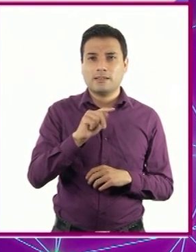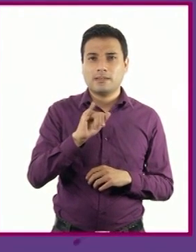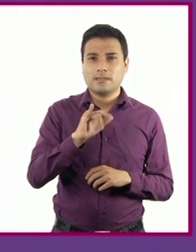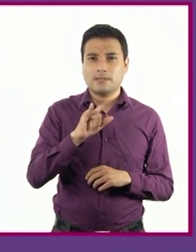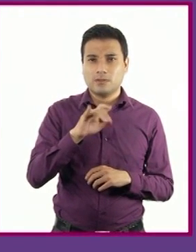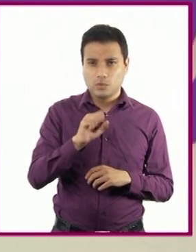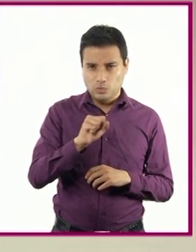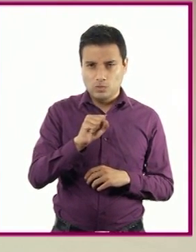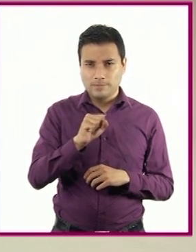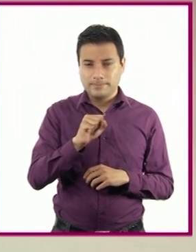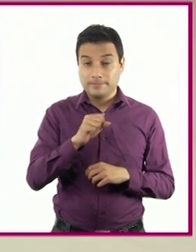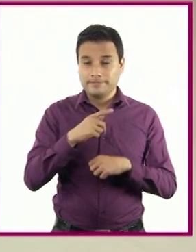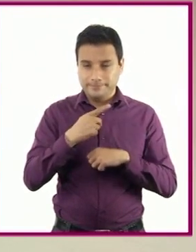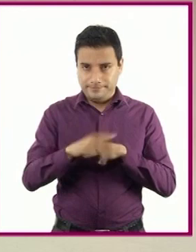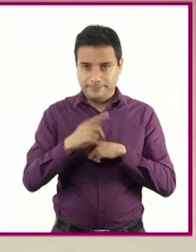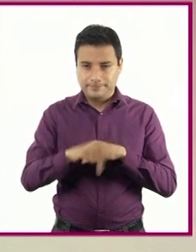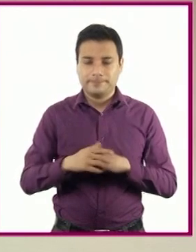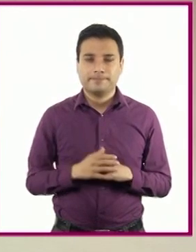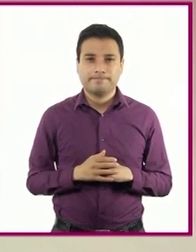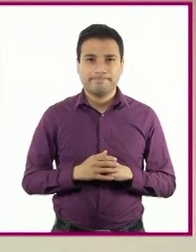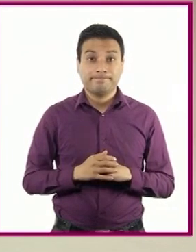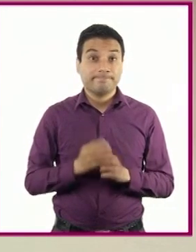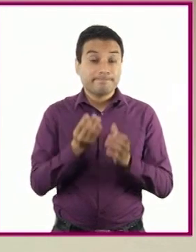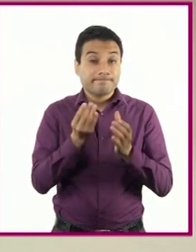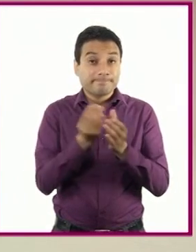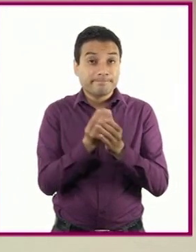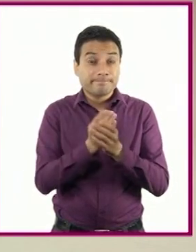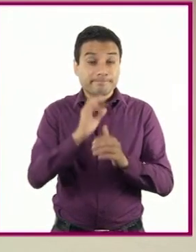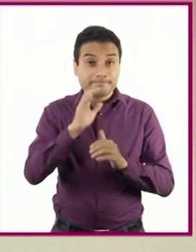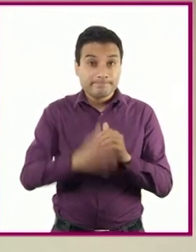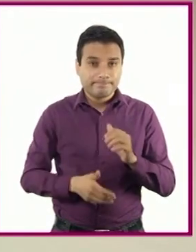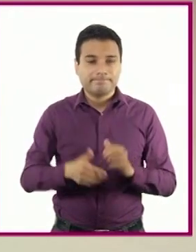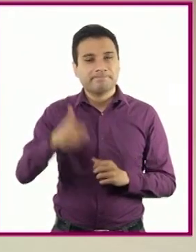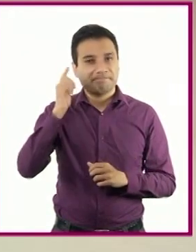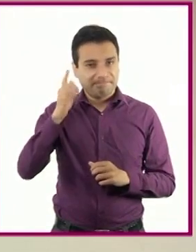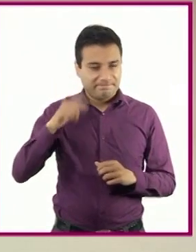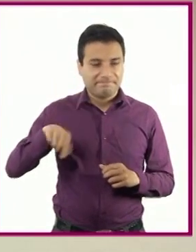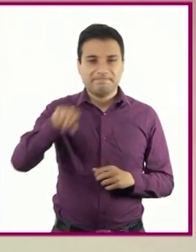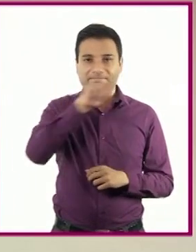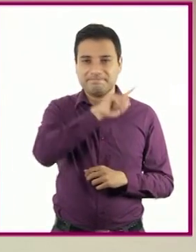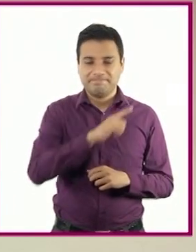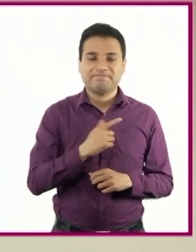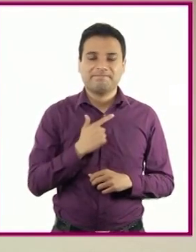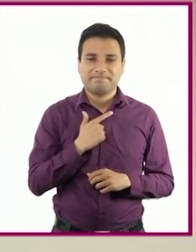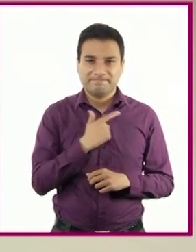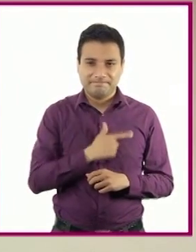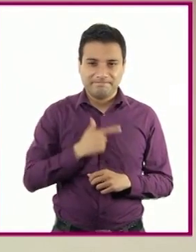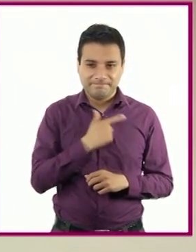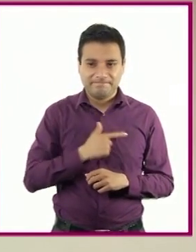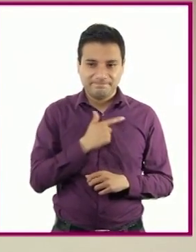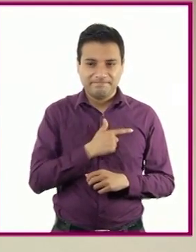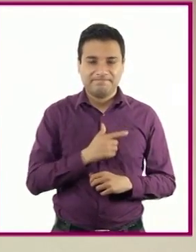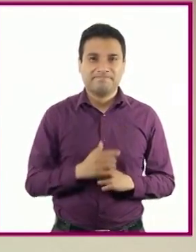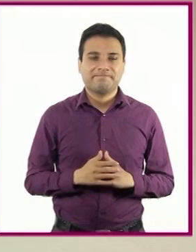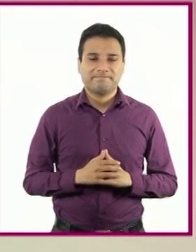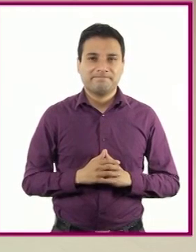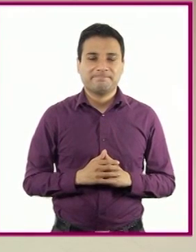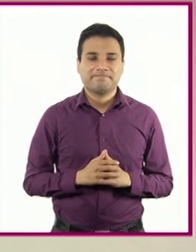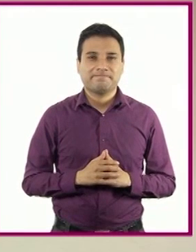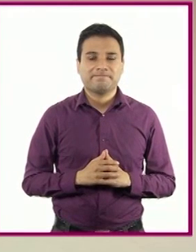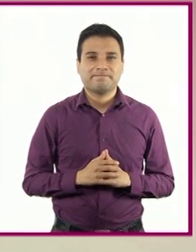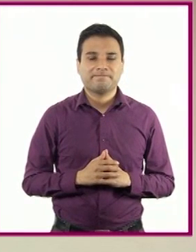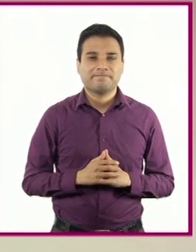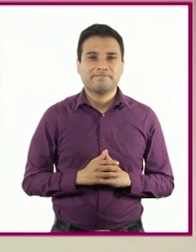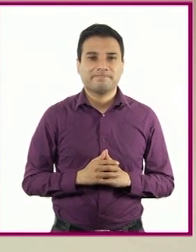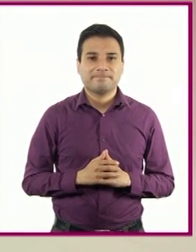en su pantalla. Hemos concluido esta sesión. Esperamos haberlos motivado a compartir nuevas experiencias del quehacer